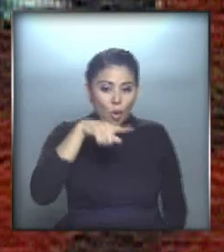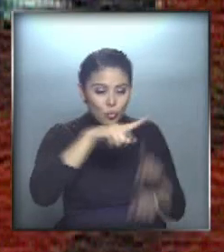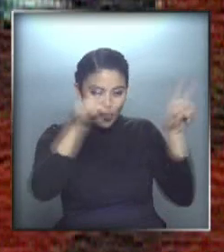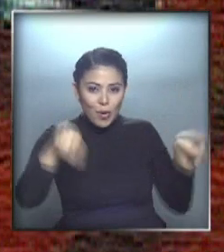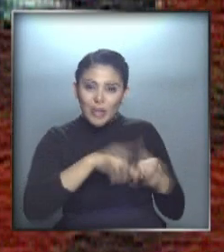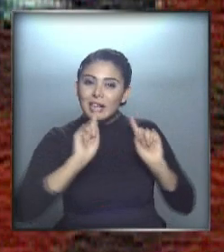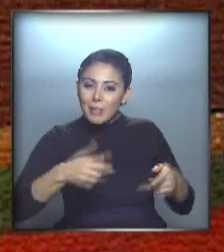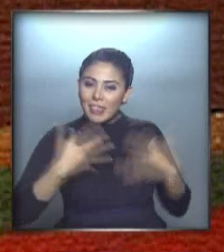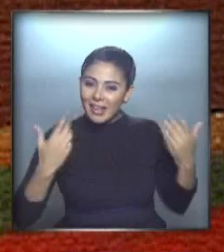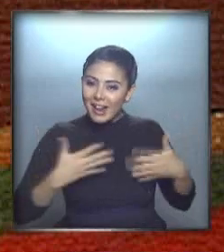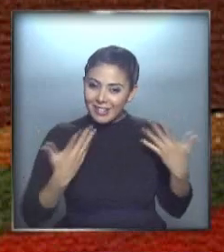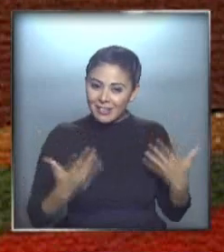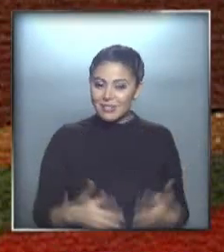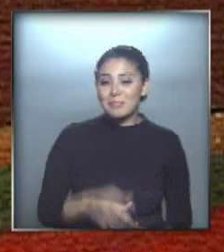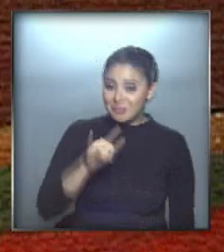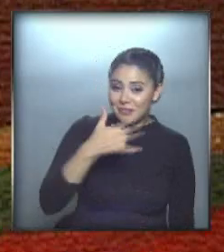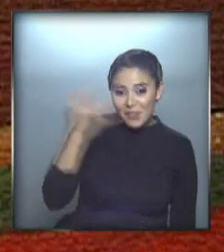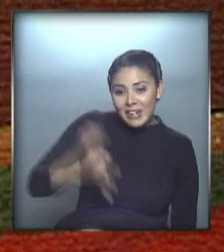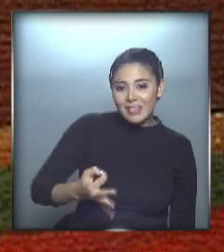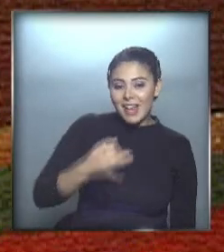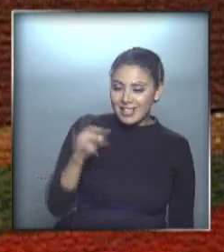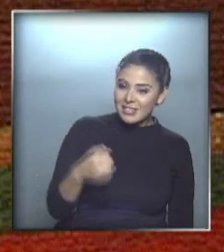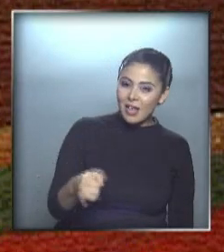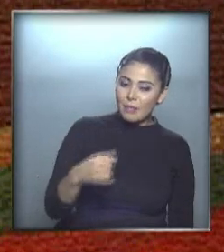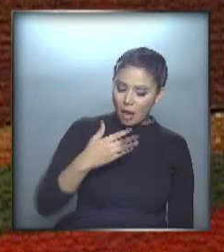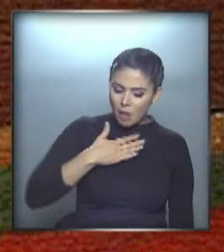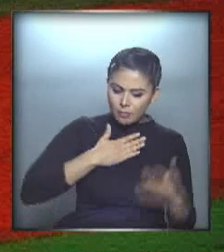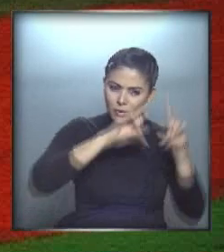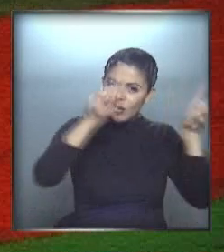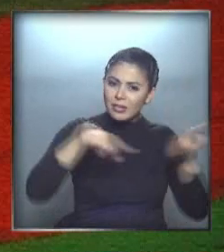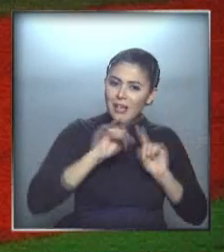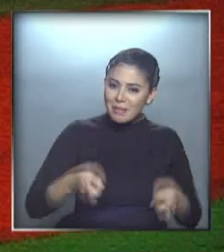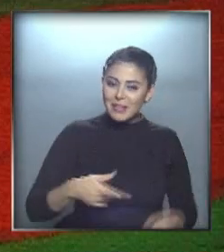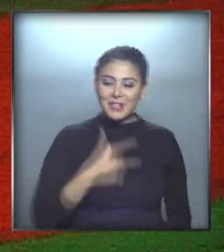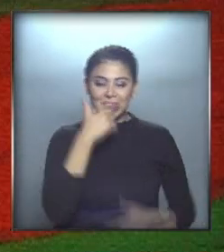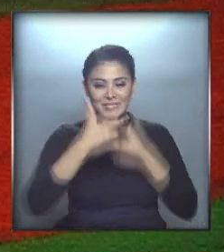Benito Quinquela Martín. Es cierto, Samba. Mis cuadros también.